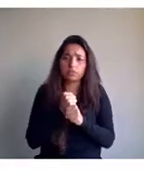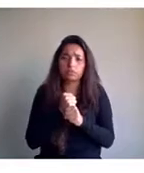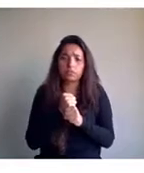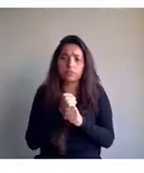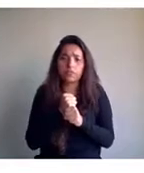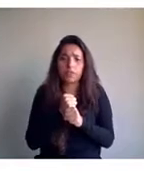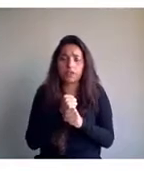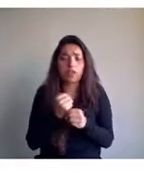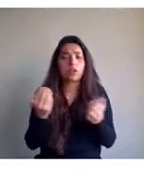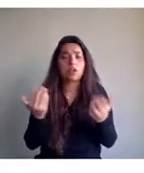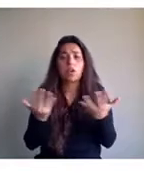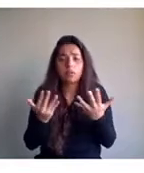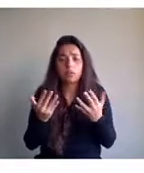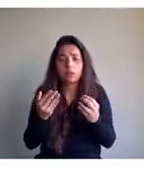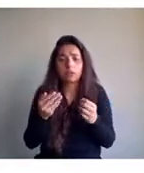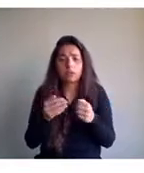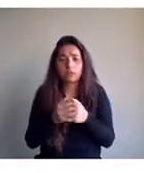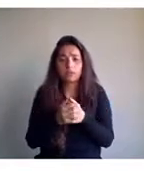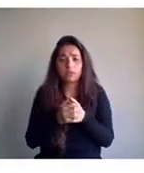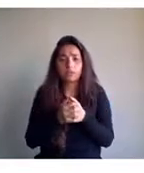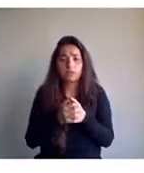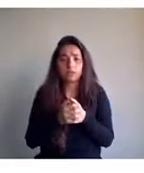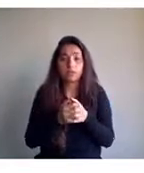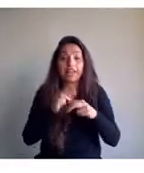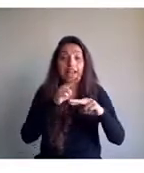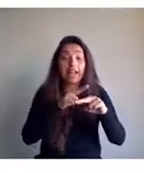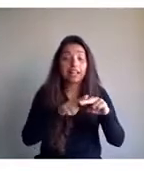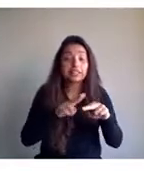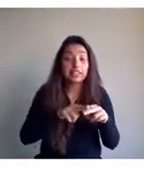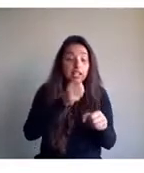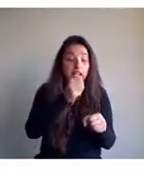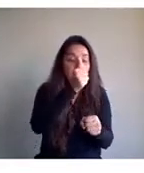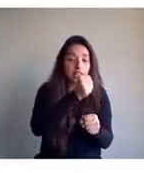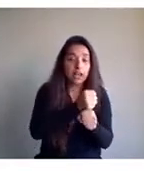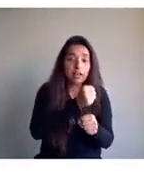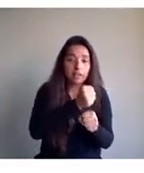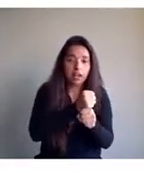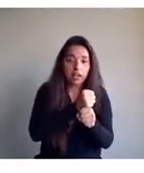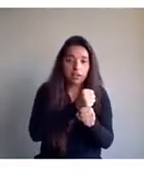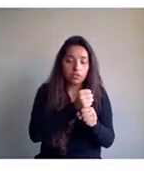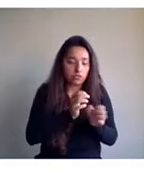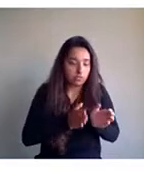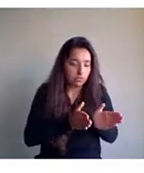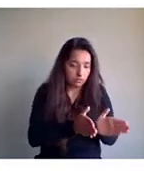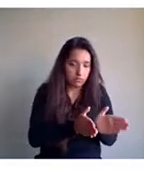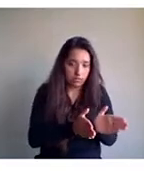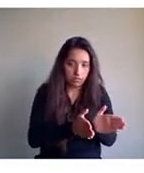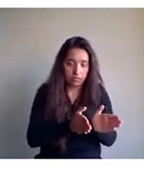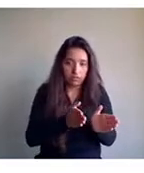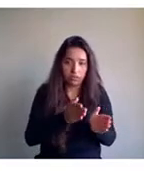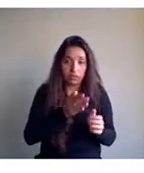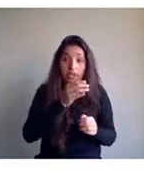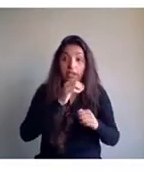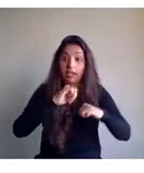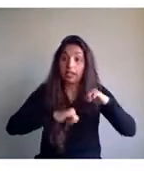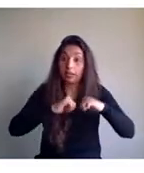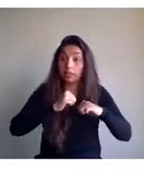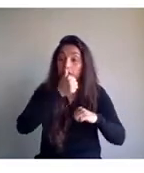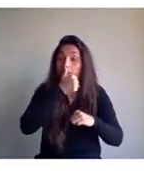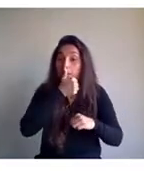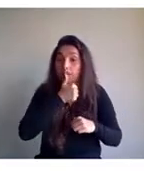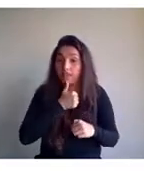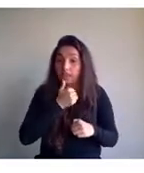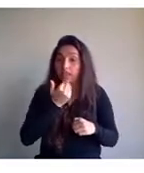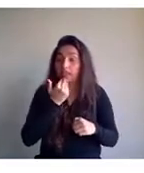en la generación de empleo es esencial empleo público y empleo privado y del fomento al emprendimiento el fondo del